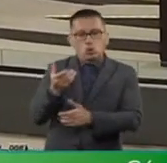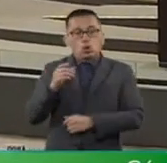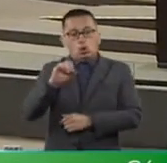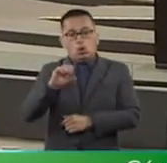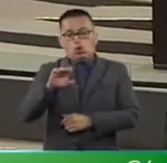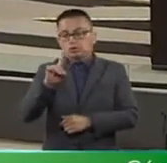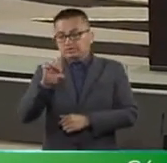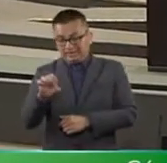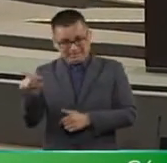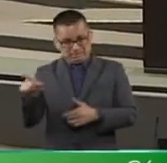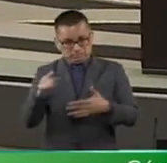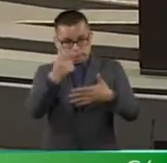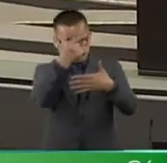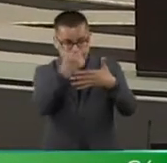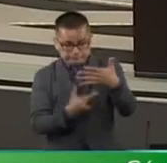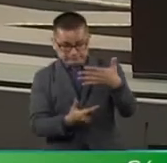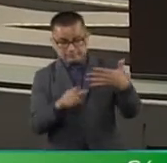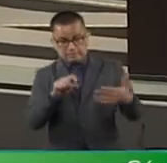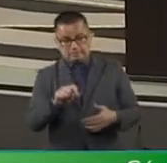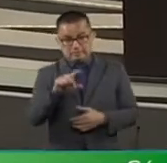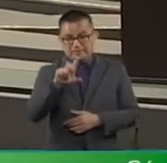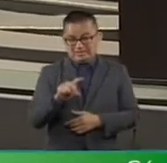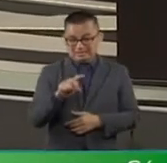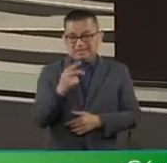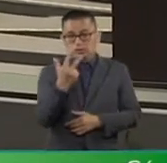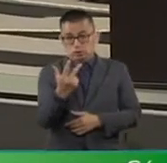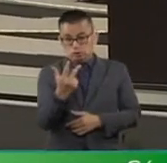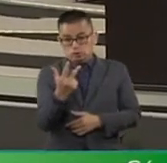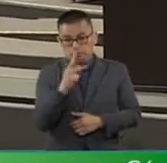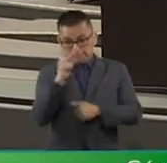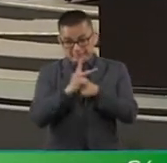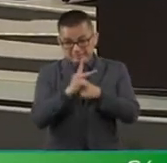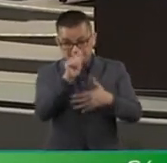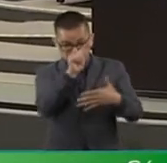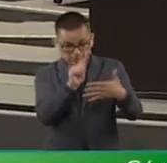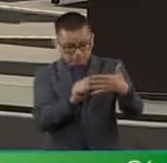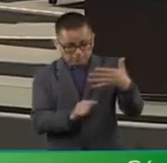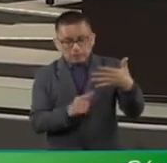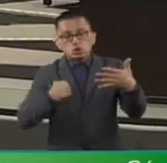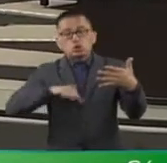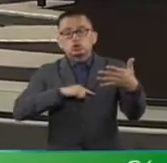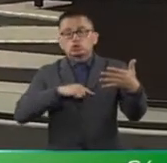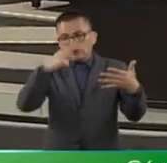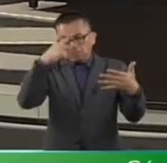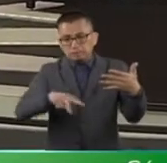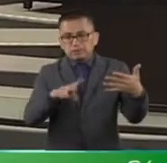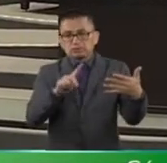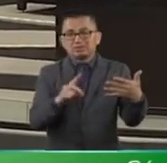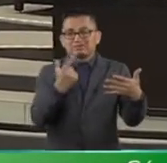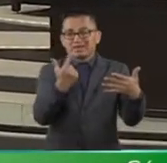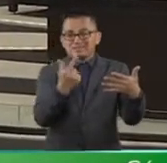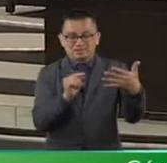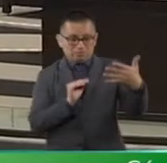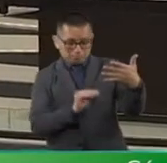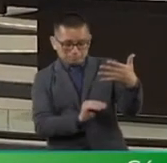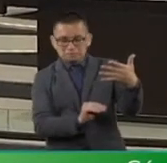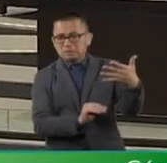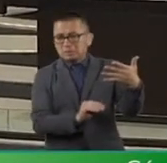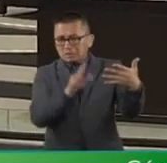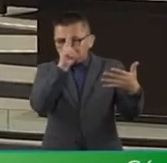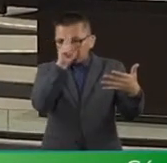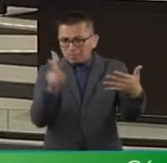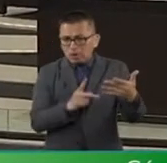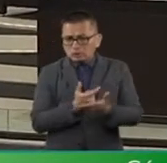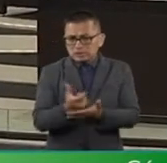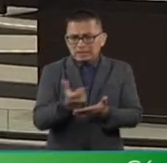38 países, somos el 37 país con el salario mínimo más bajo. Todavía